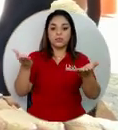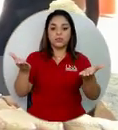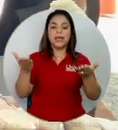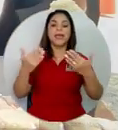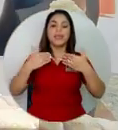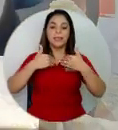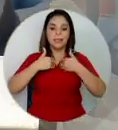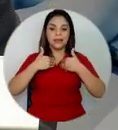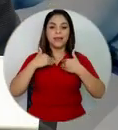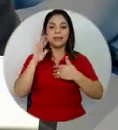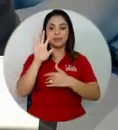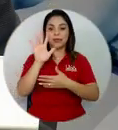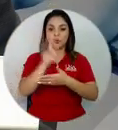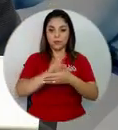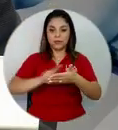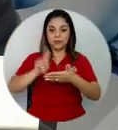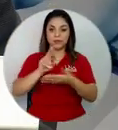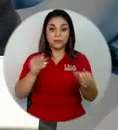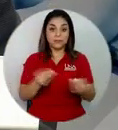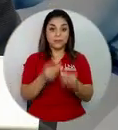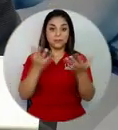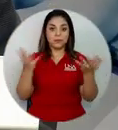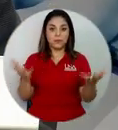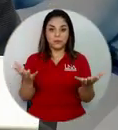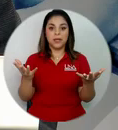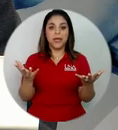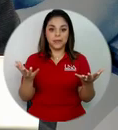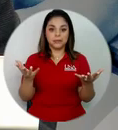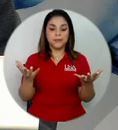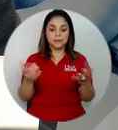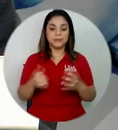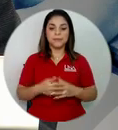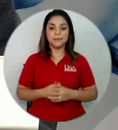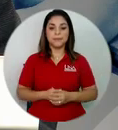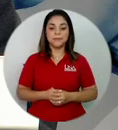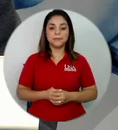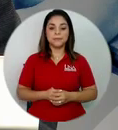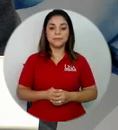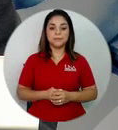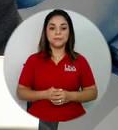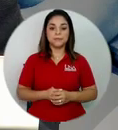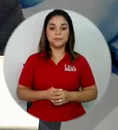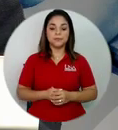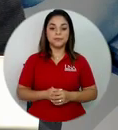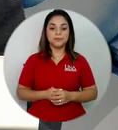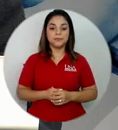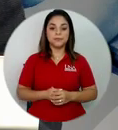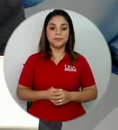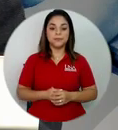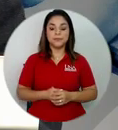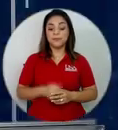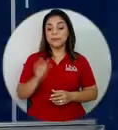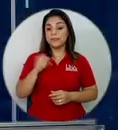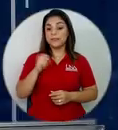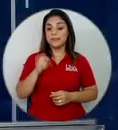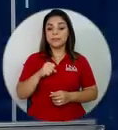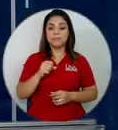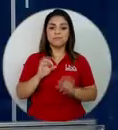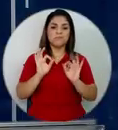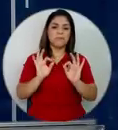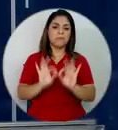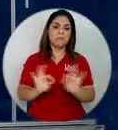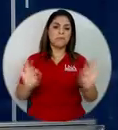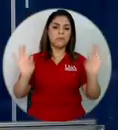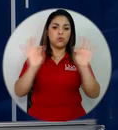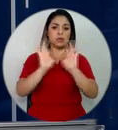las 5 universidades públicas que en este momento están en concurso en la sede interuniversitaria. Sí, eso